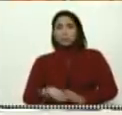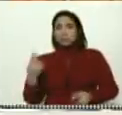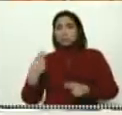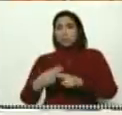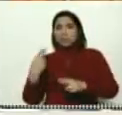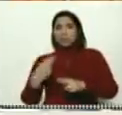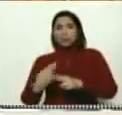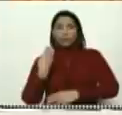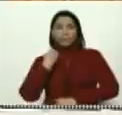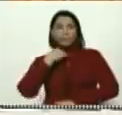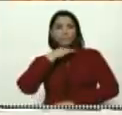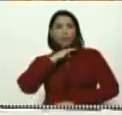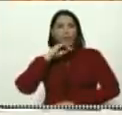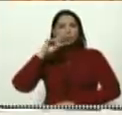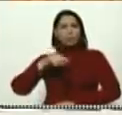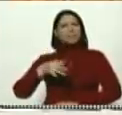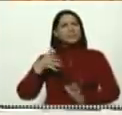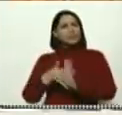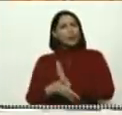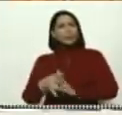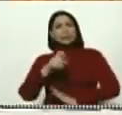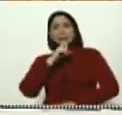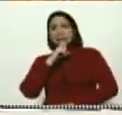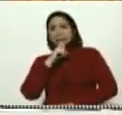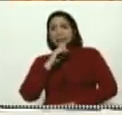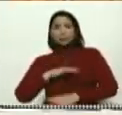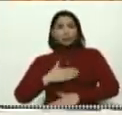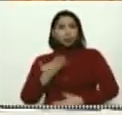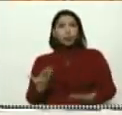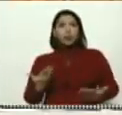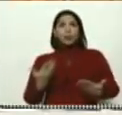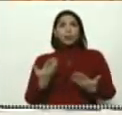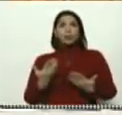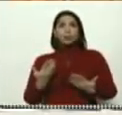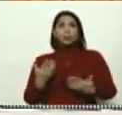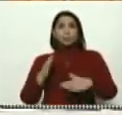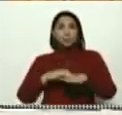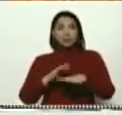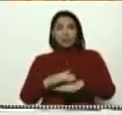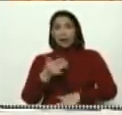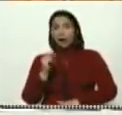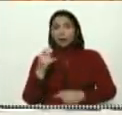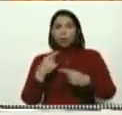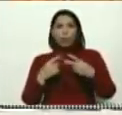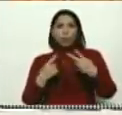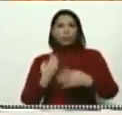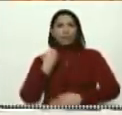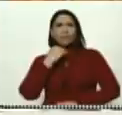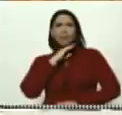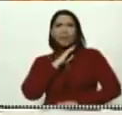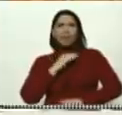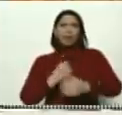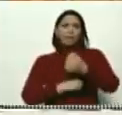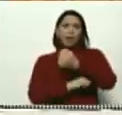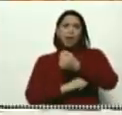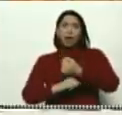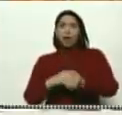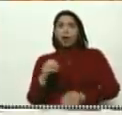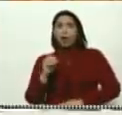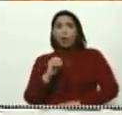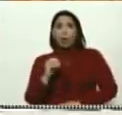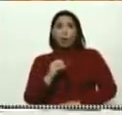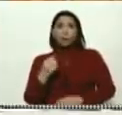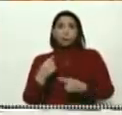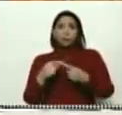enfermedad, sobre las complicaciones que pueden devenir si existen otras enfermedades de base o